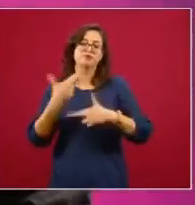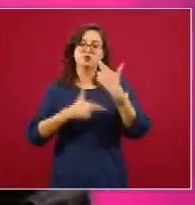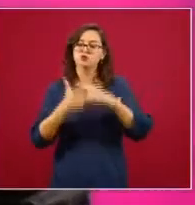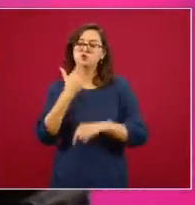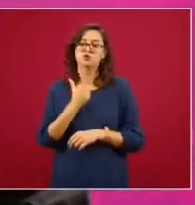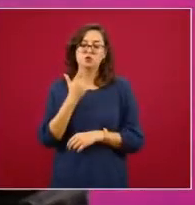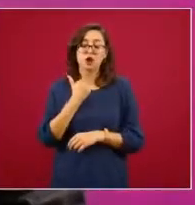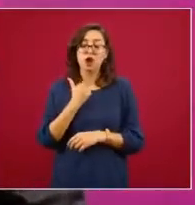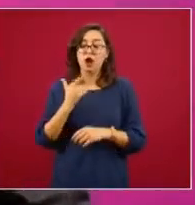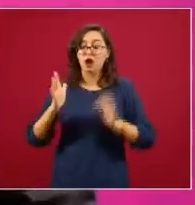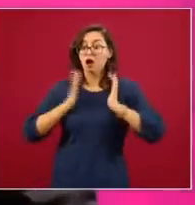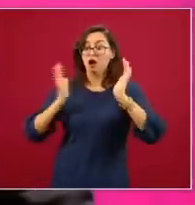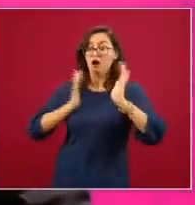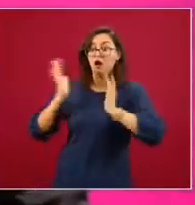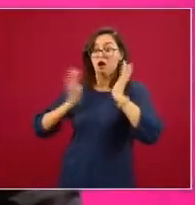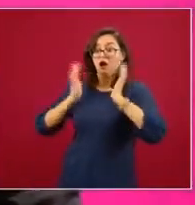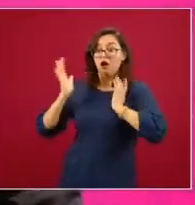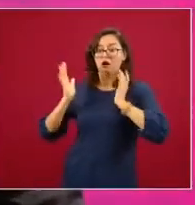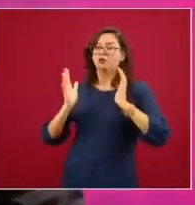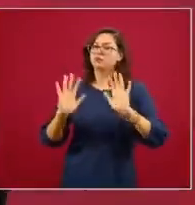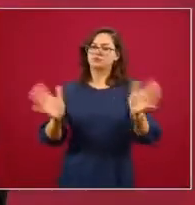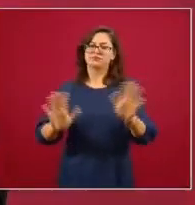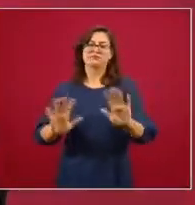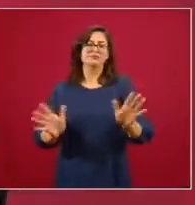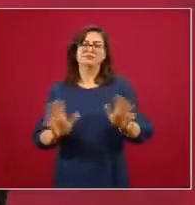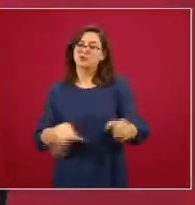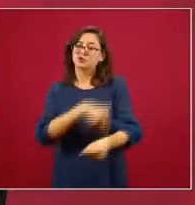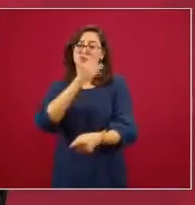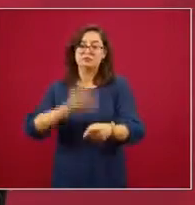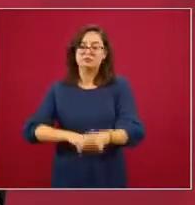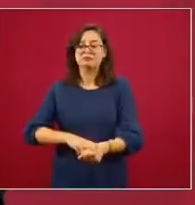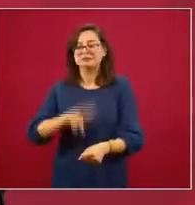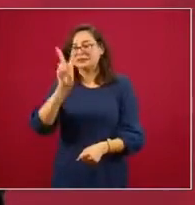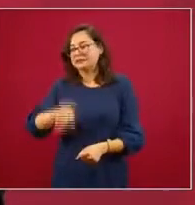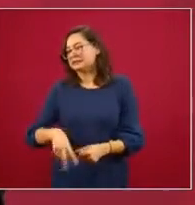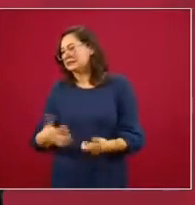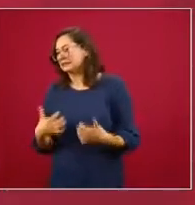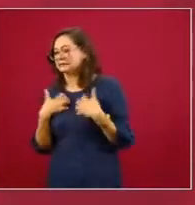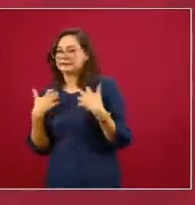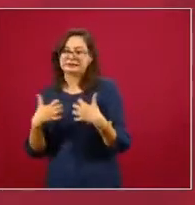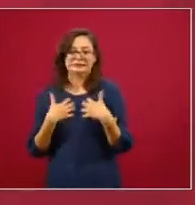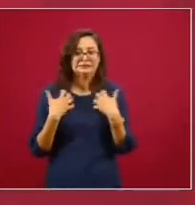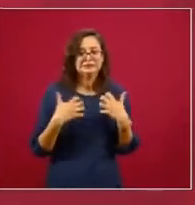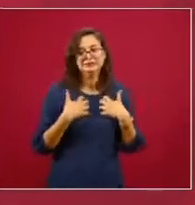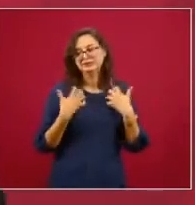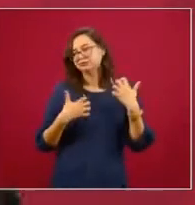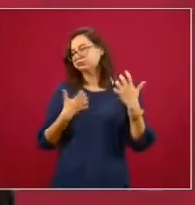nadie debe sorprenderse. ¿Es frustrante? Sí, definitivamente lo es, porque uno